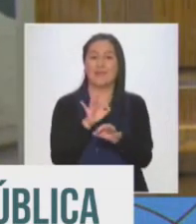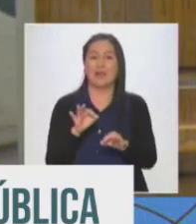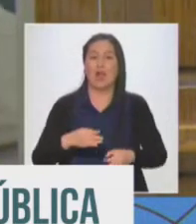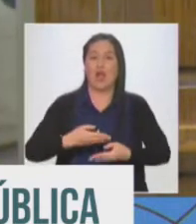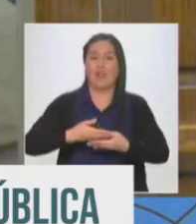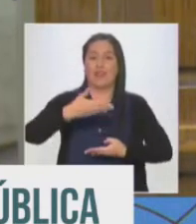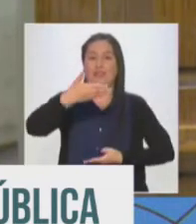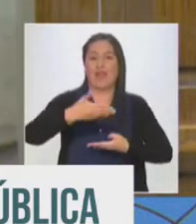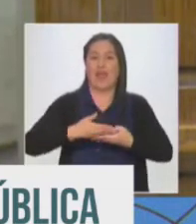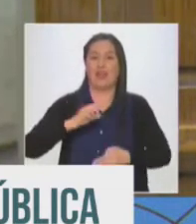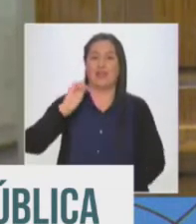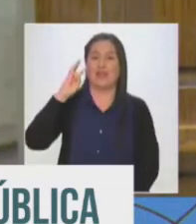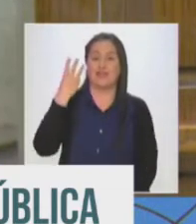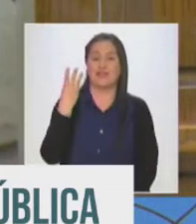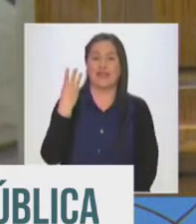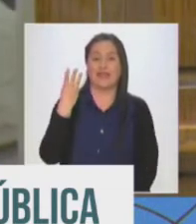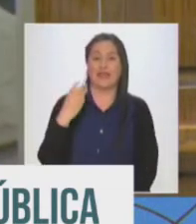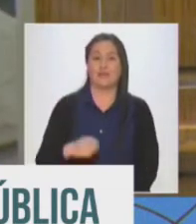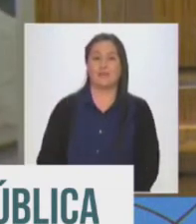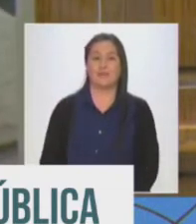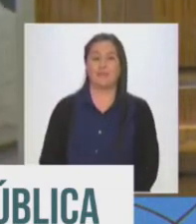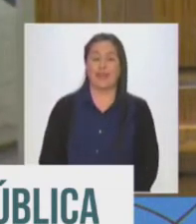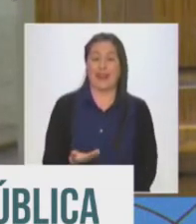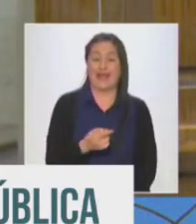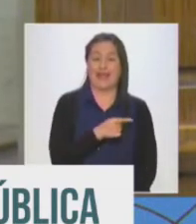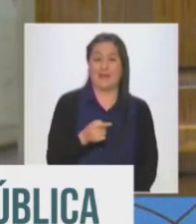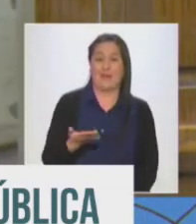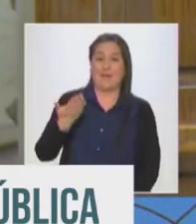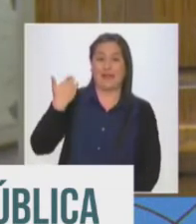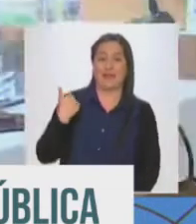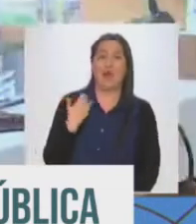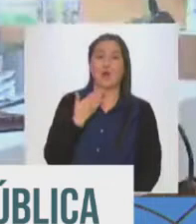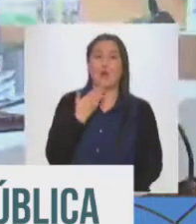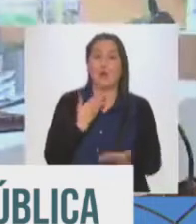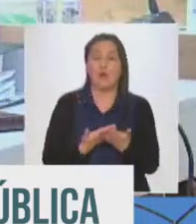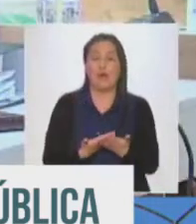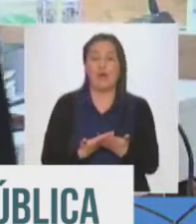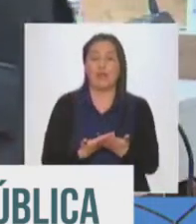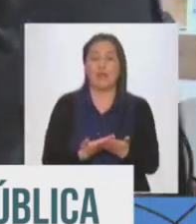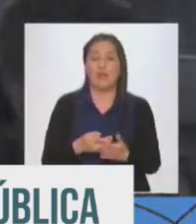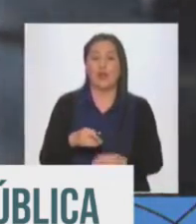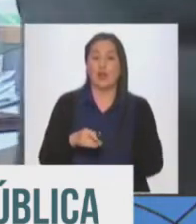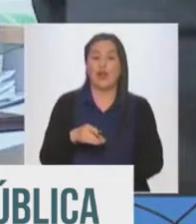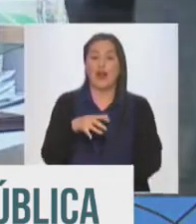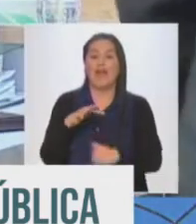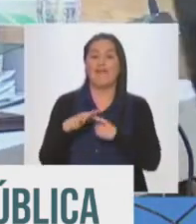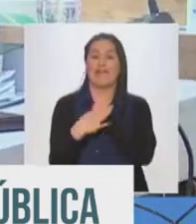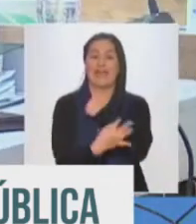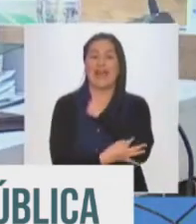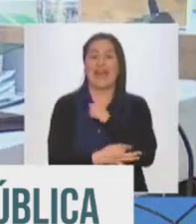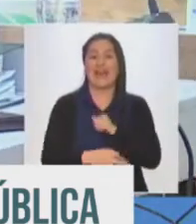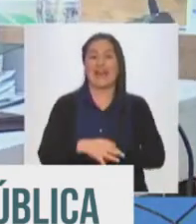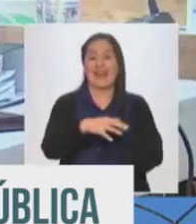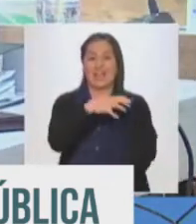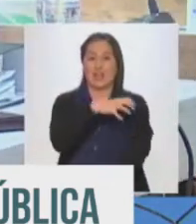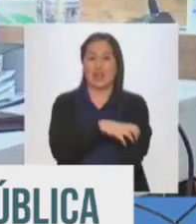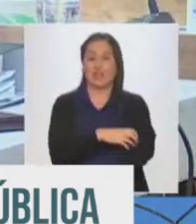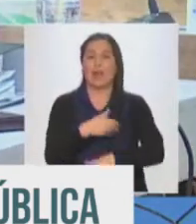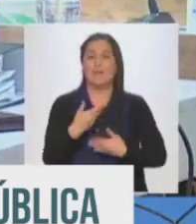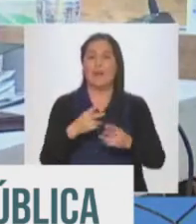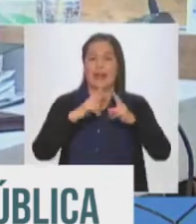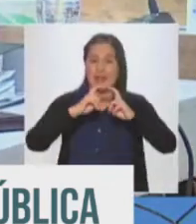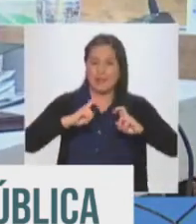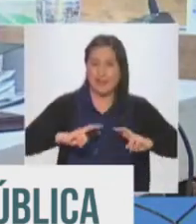el 8 de octubre pasado, mientras que el fiscal nacional designó a la señora fiscal regional de Valparaíso para que investigue penalmente